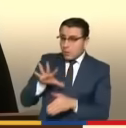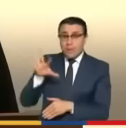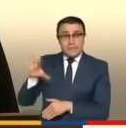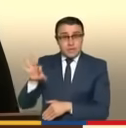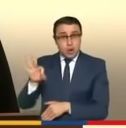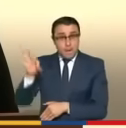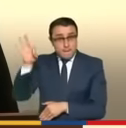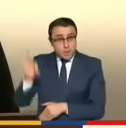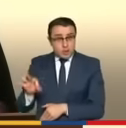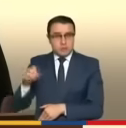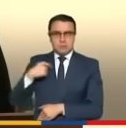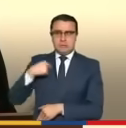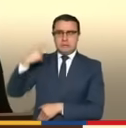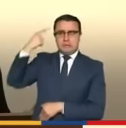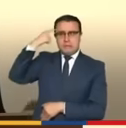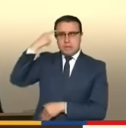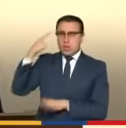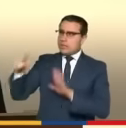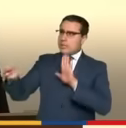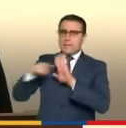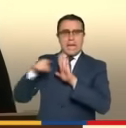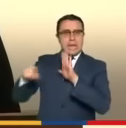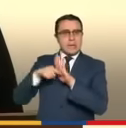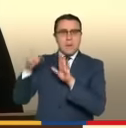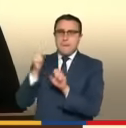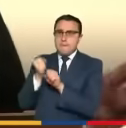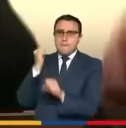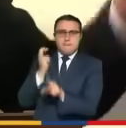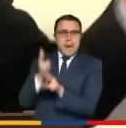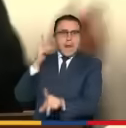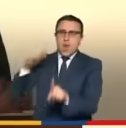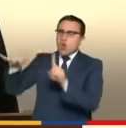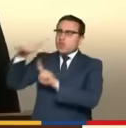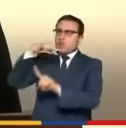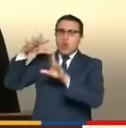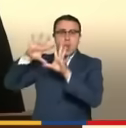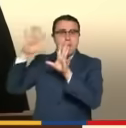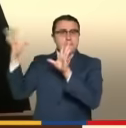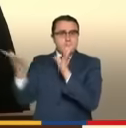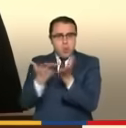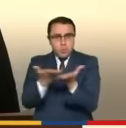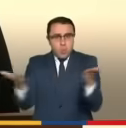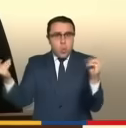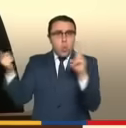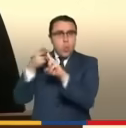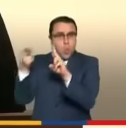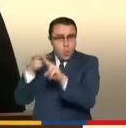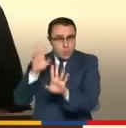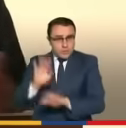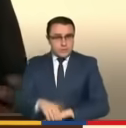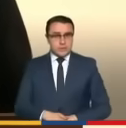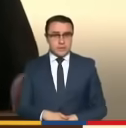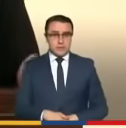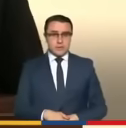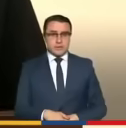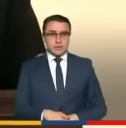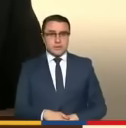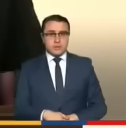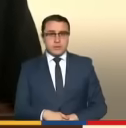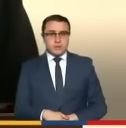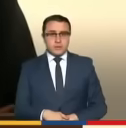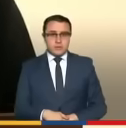eso es negativo, riesgoso ante las circunstancias del mundo que conocemos hoy y que no